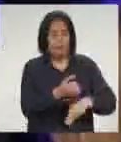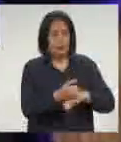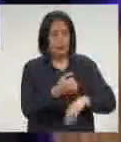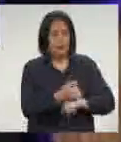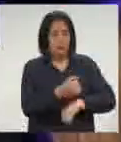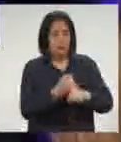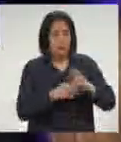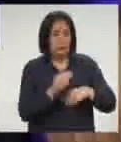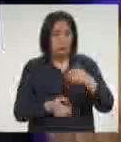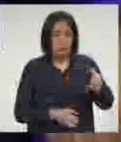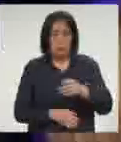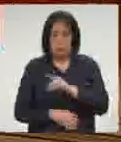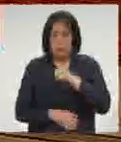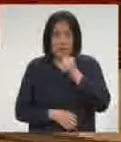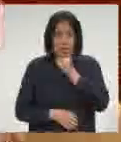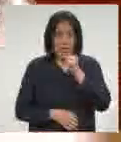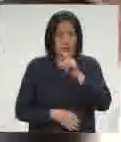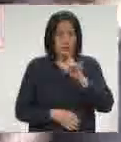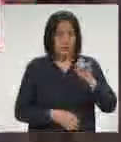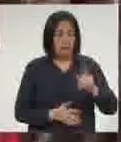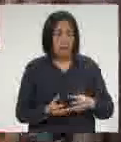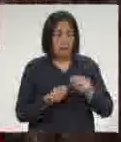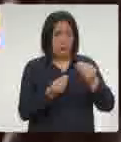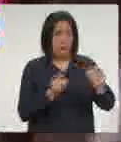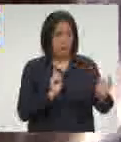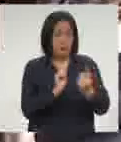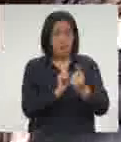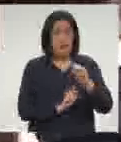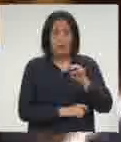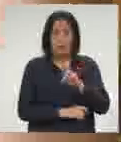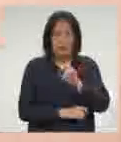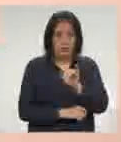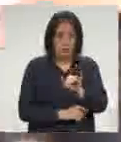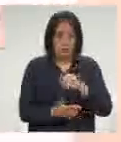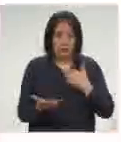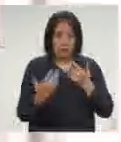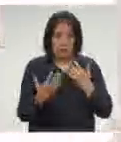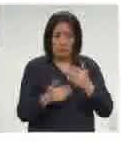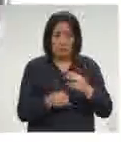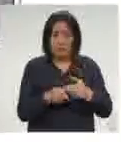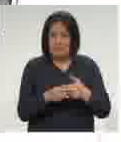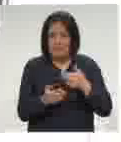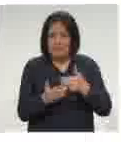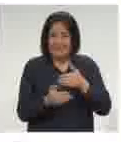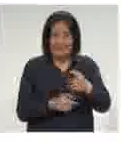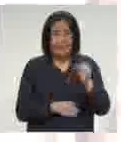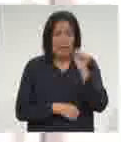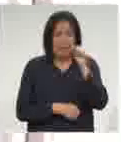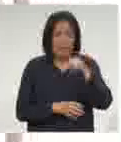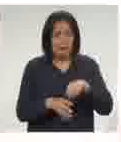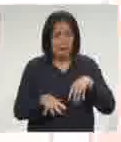nuestro tenor y mayor orgullo recibió en moscú a nuestra compañera marie calistro con quien habló a pocas horas del concierto que